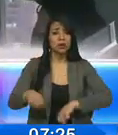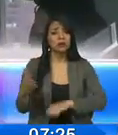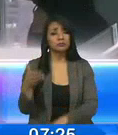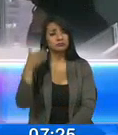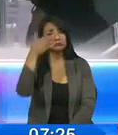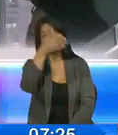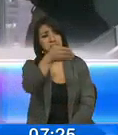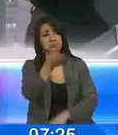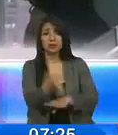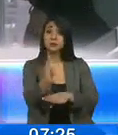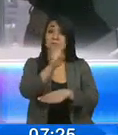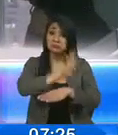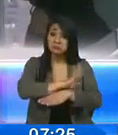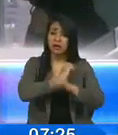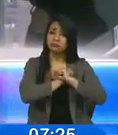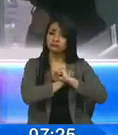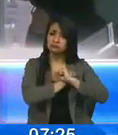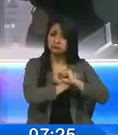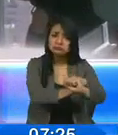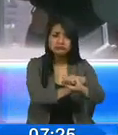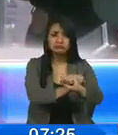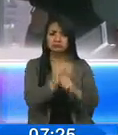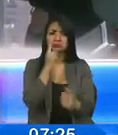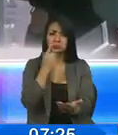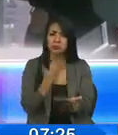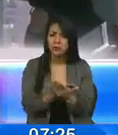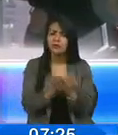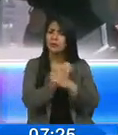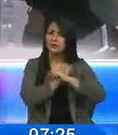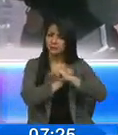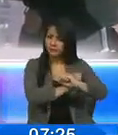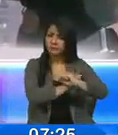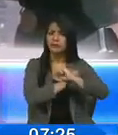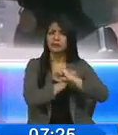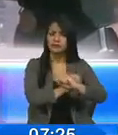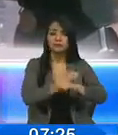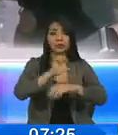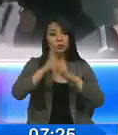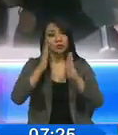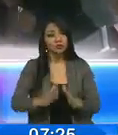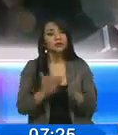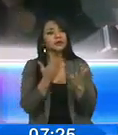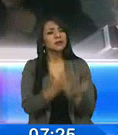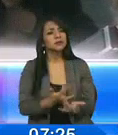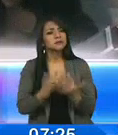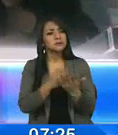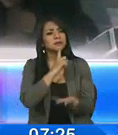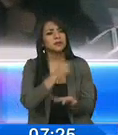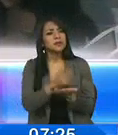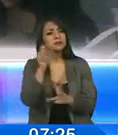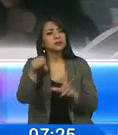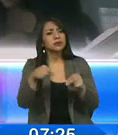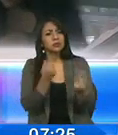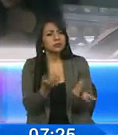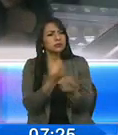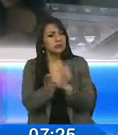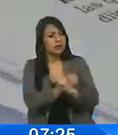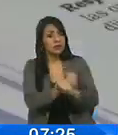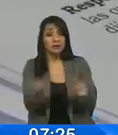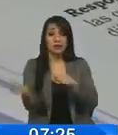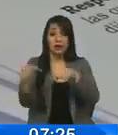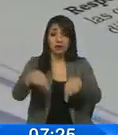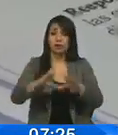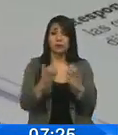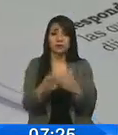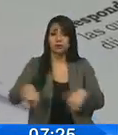de efectuar esas pruebas de descargo que el pueblo ecuatoriano también está esperando y que lamentablemente nosotros no pudimos escuchar.